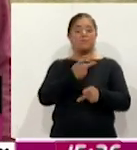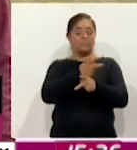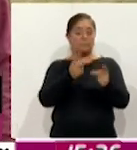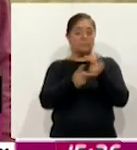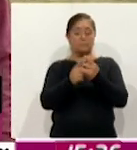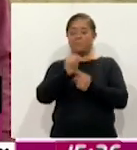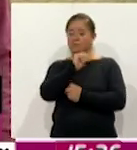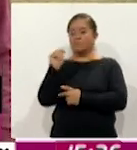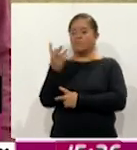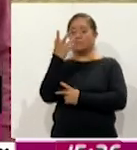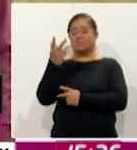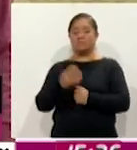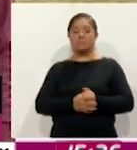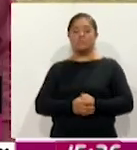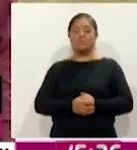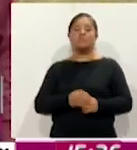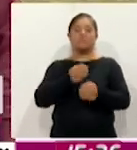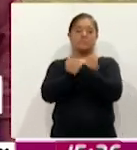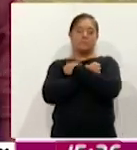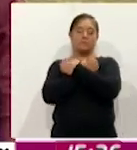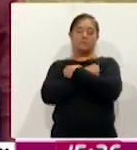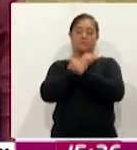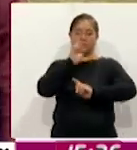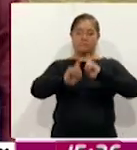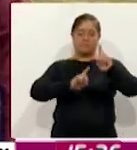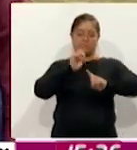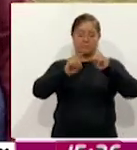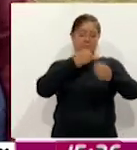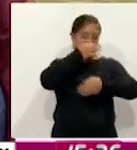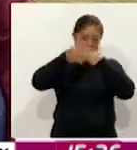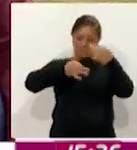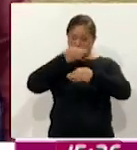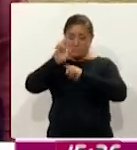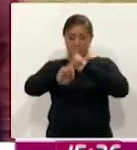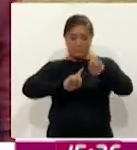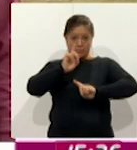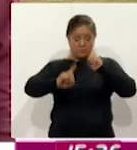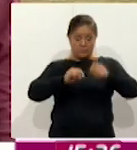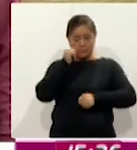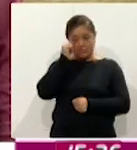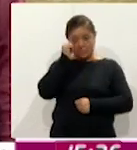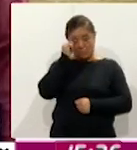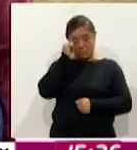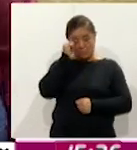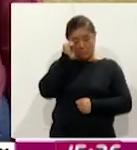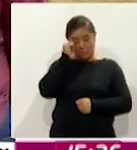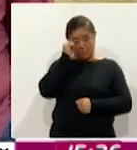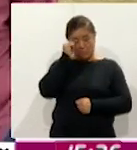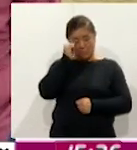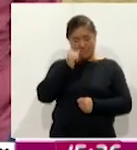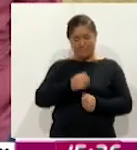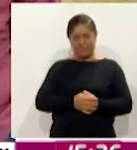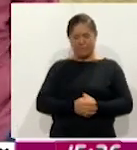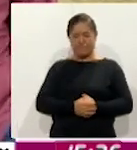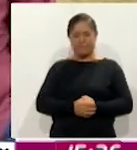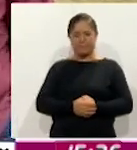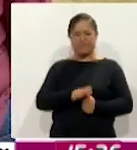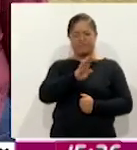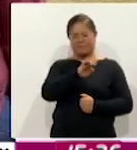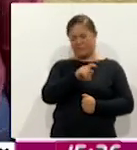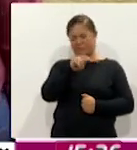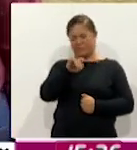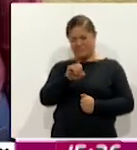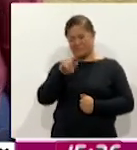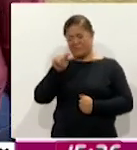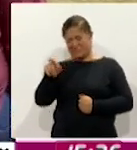Bachillerato Tecnológico de Educación Deportiva y Promoción del Deporte, aquí en el BETED, donde ya está abierta